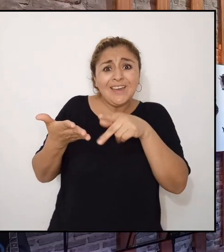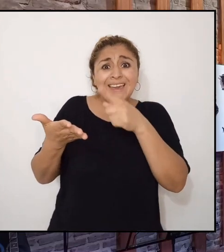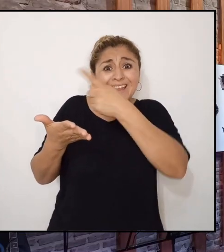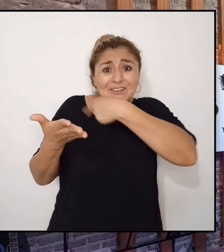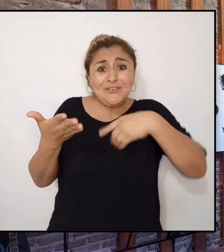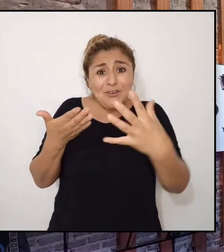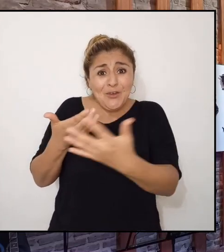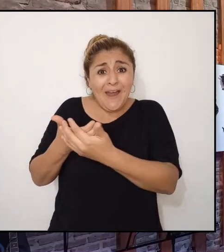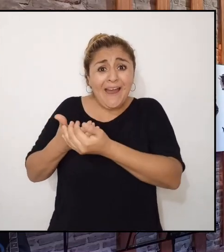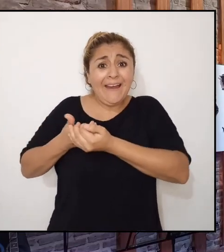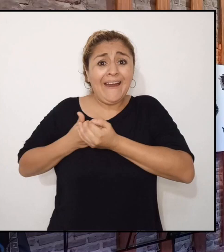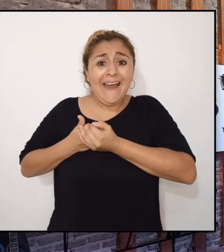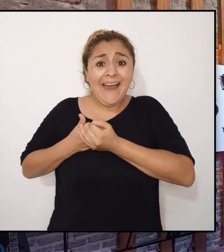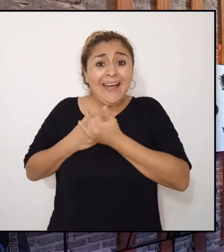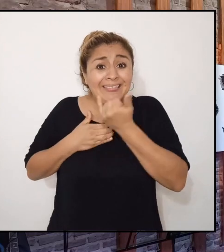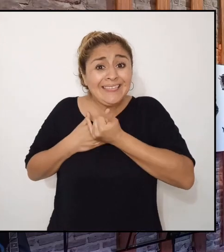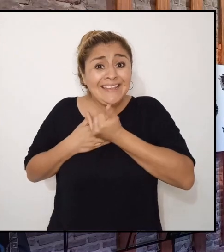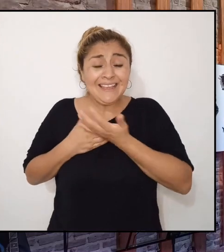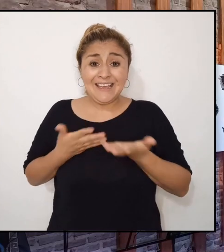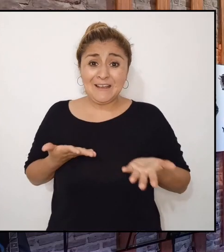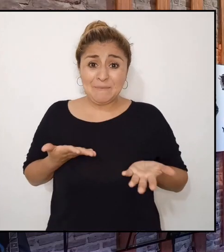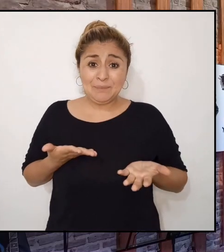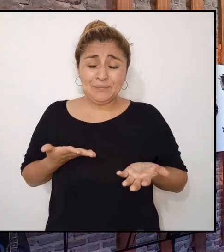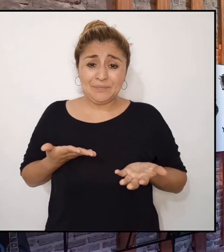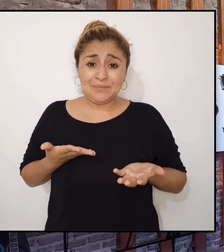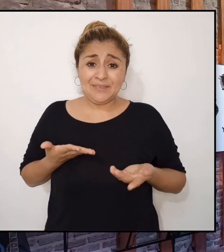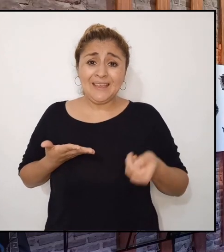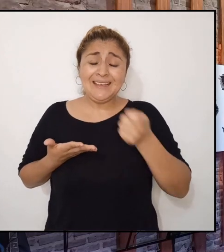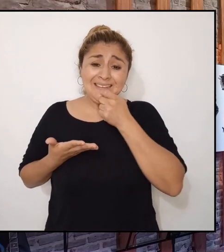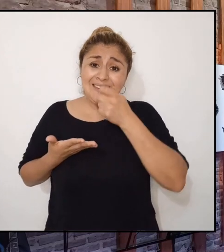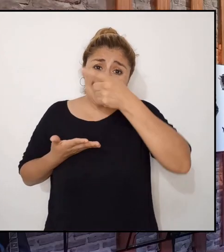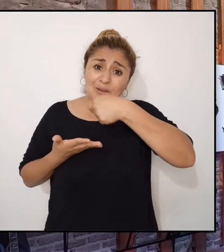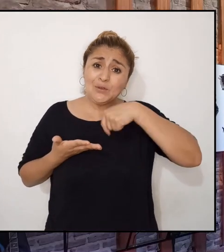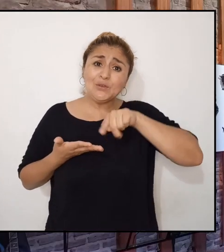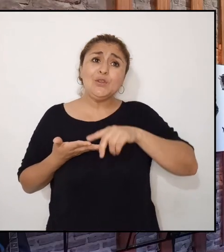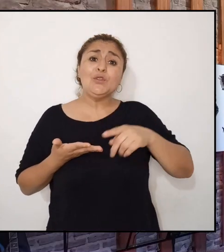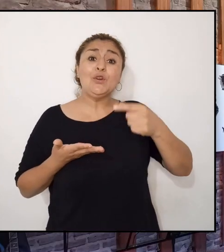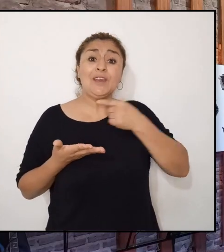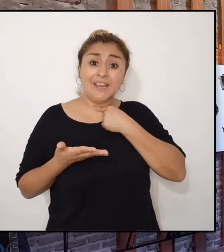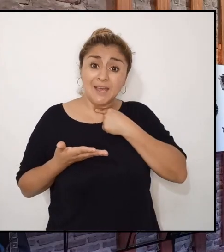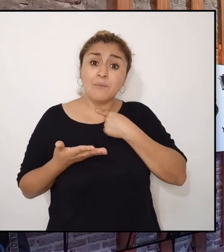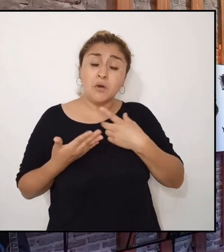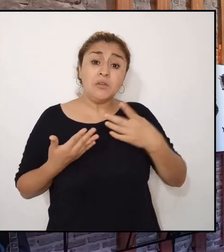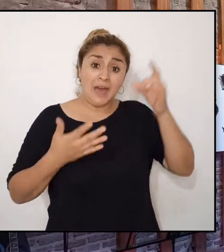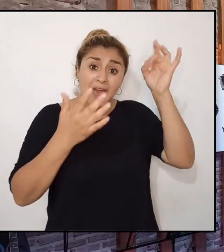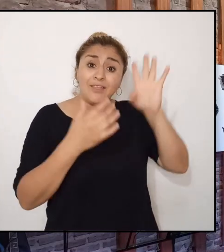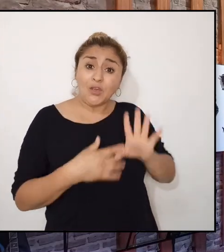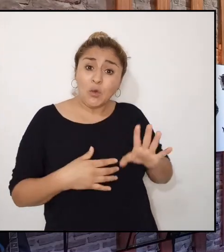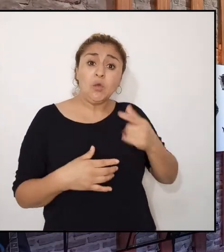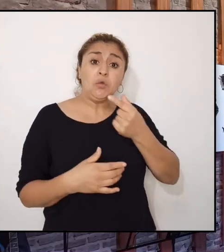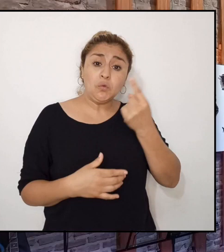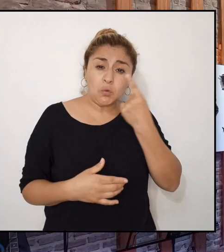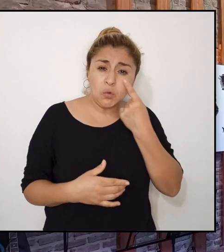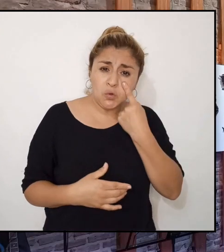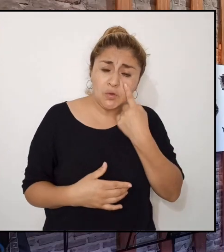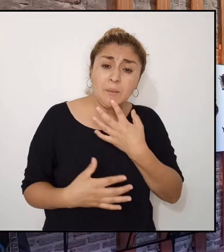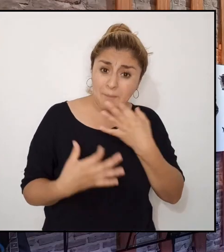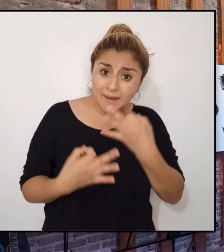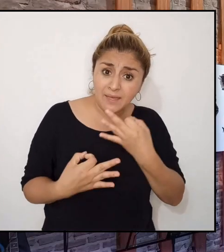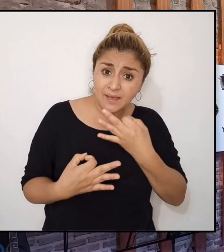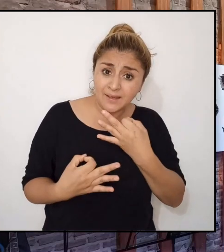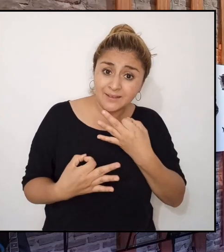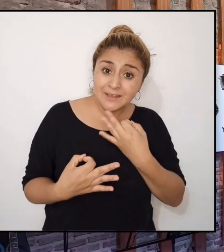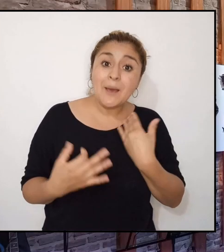Si nosotros queremos realmente conocer a Dios, lo podemos encontrar aquí,